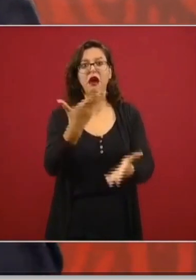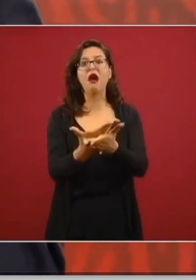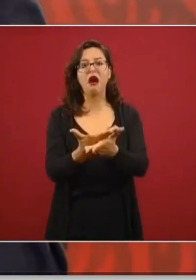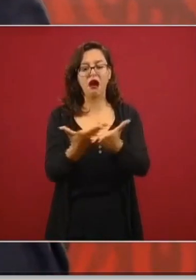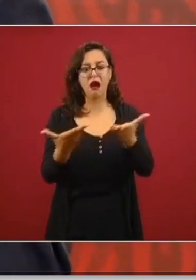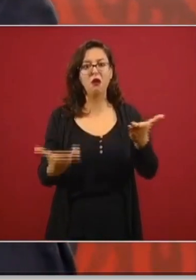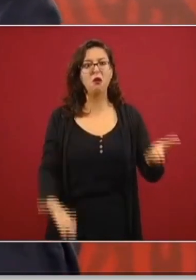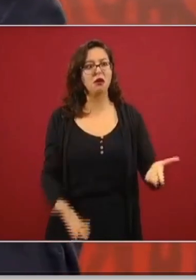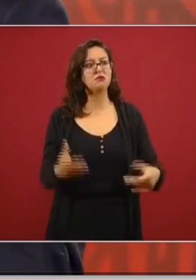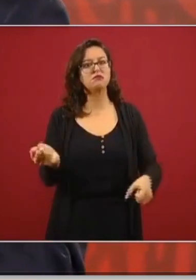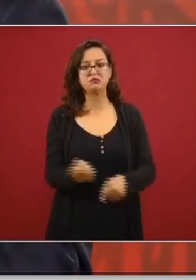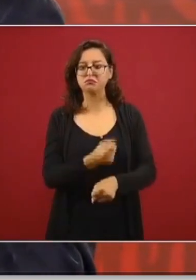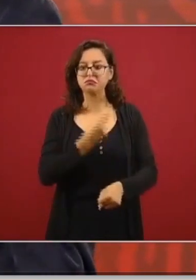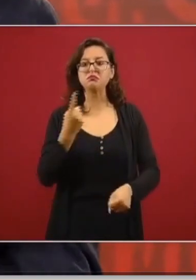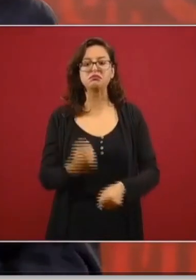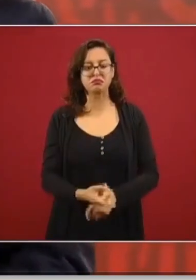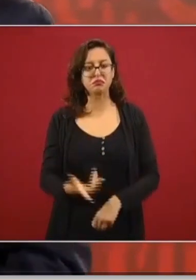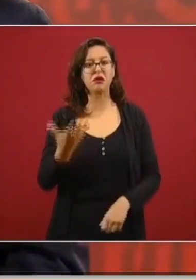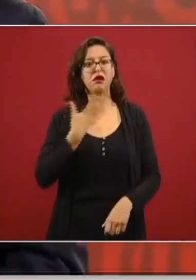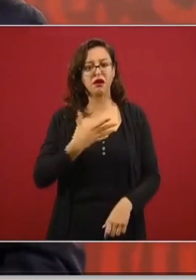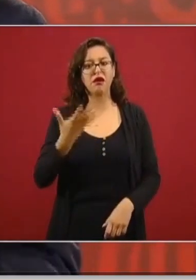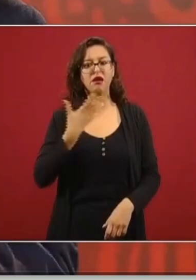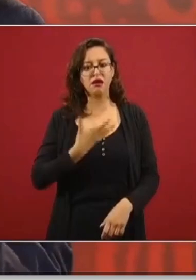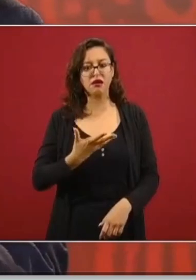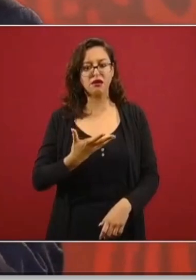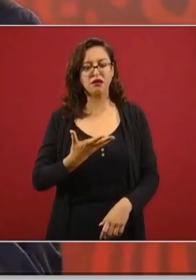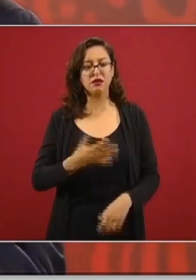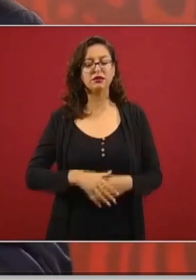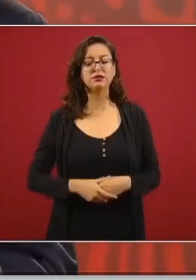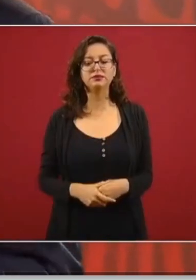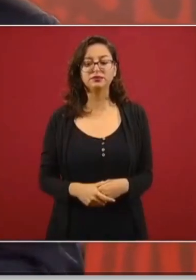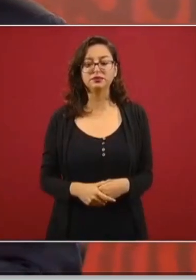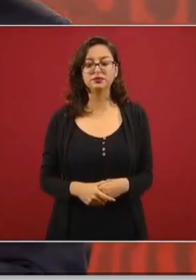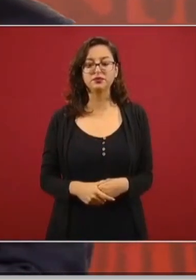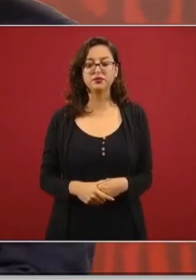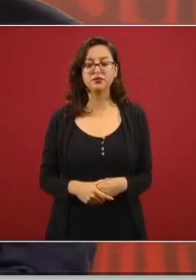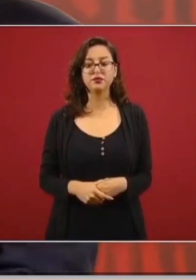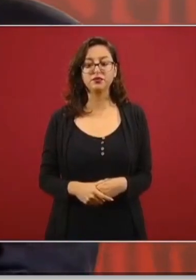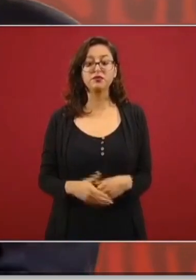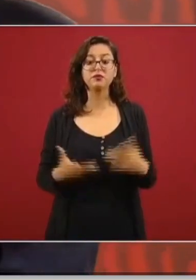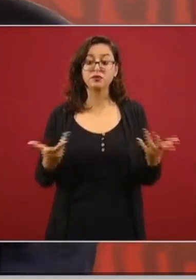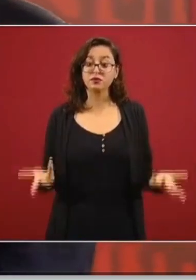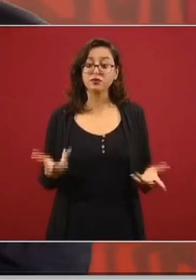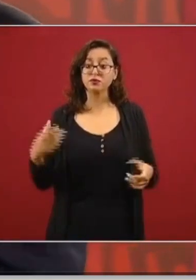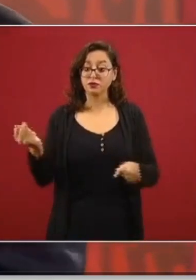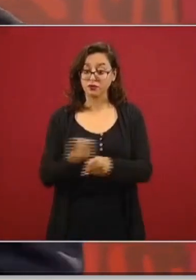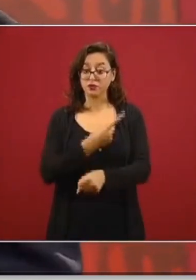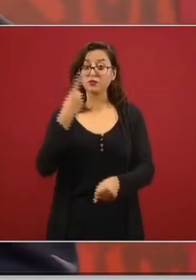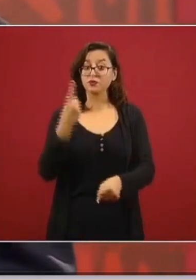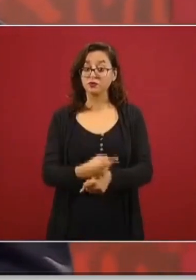Entonces, no debemos dejar pasar esta oportunidad.